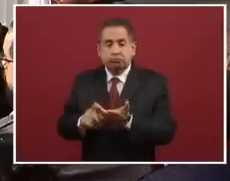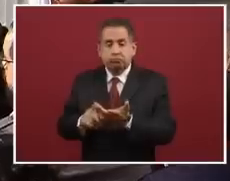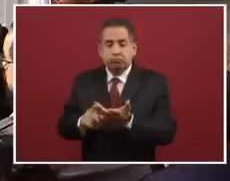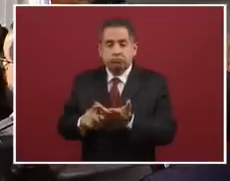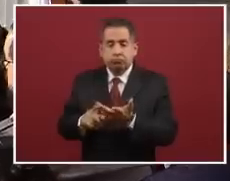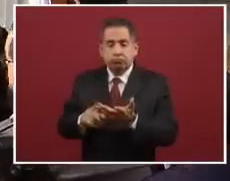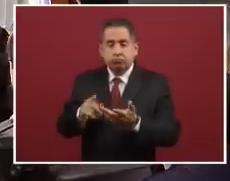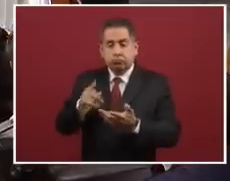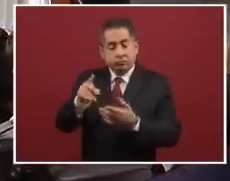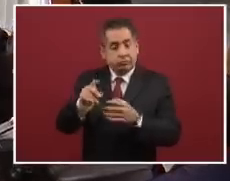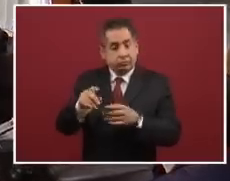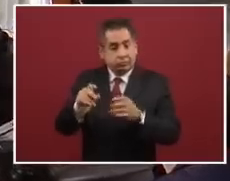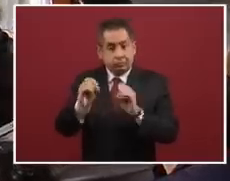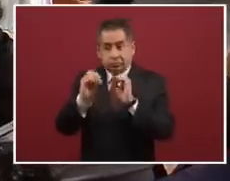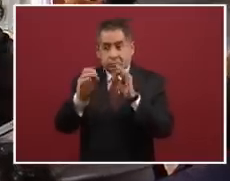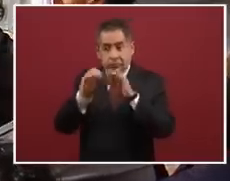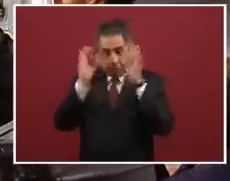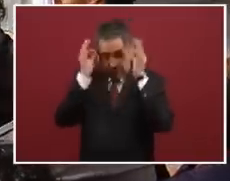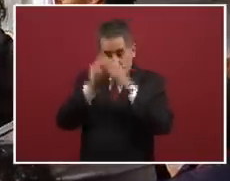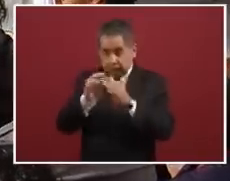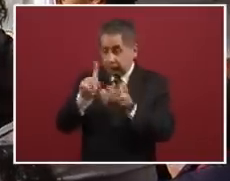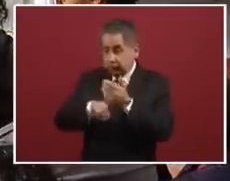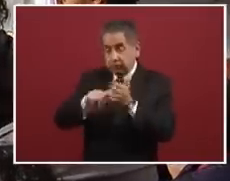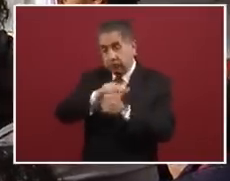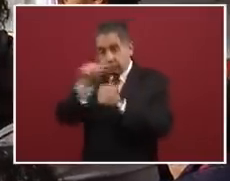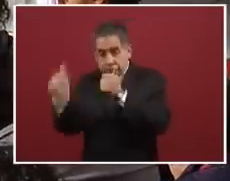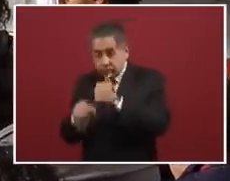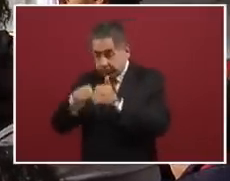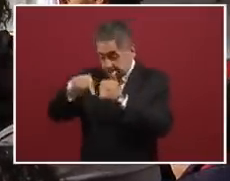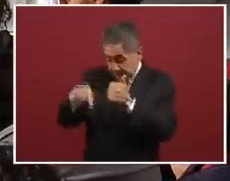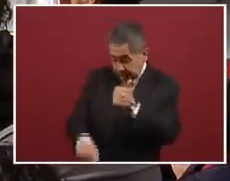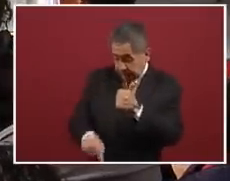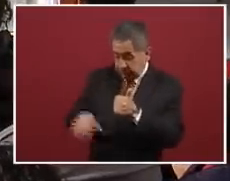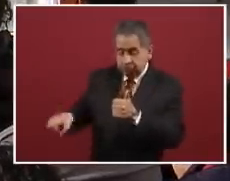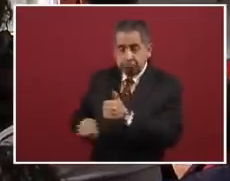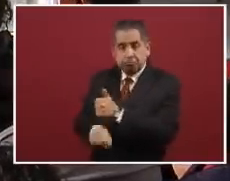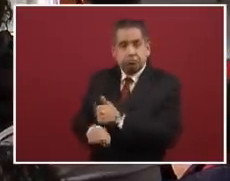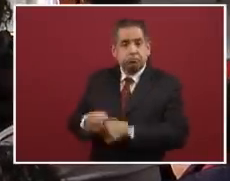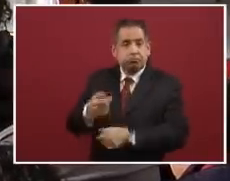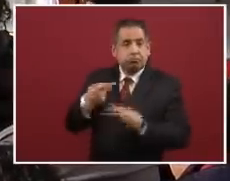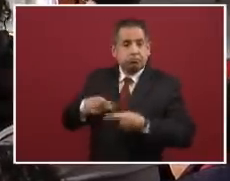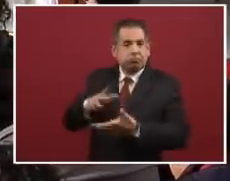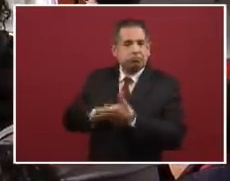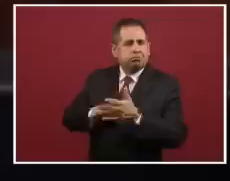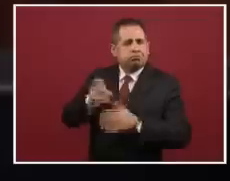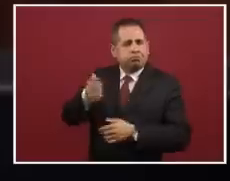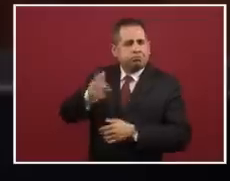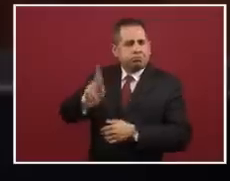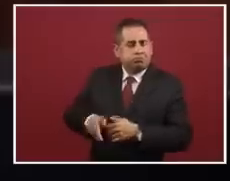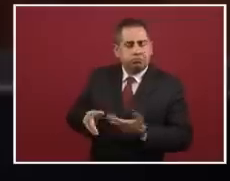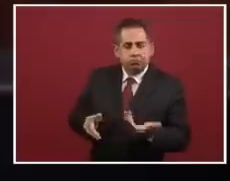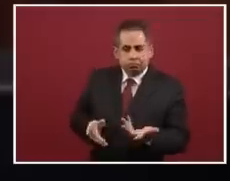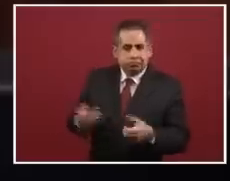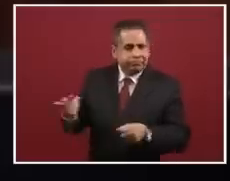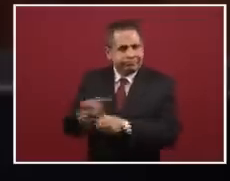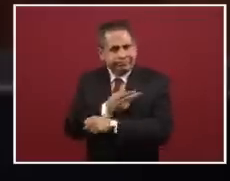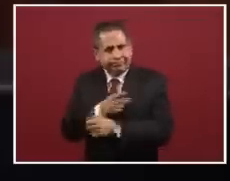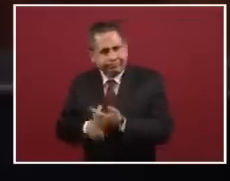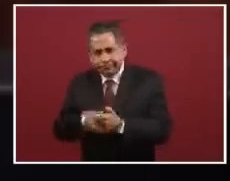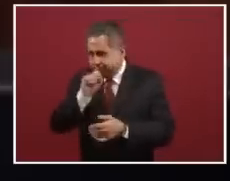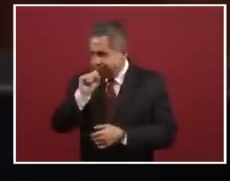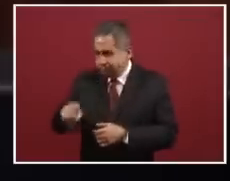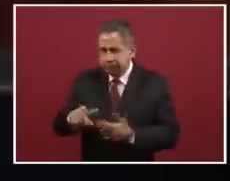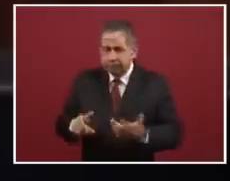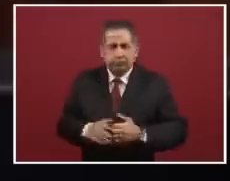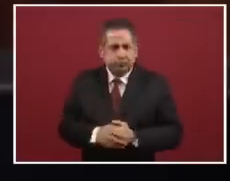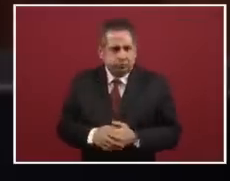sótano de las mismas oficinas de migración. ¿Qué pasa con las autoridades del norte que también en algunas ocasiones tienen que ver con el tráfico ilegal?